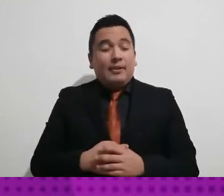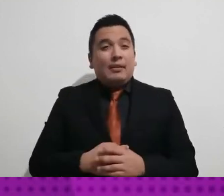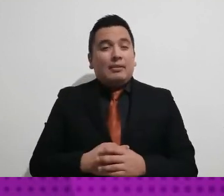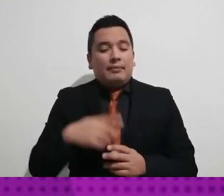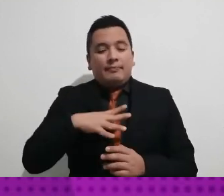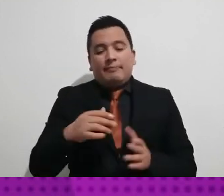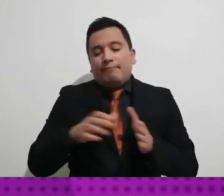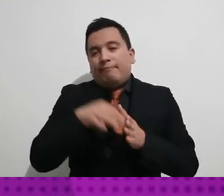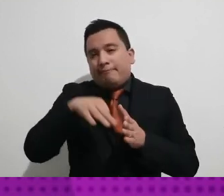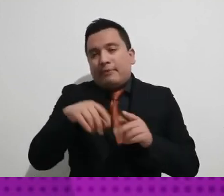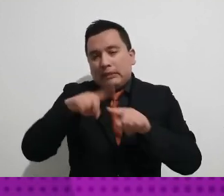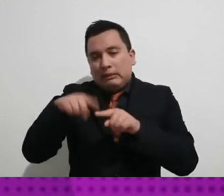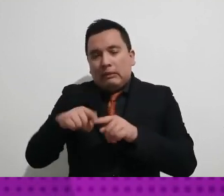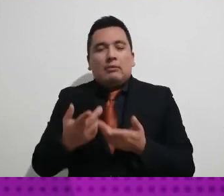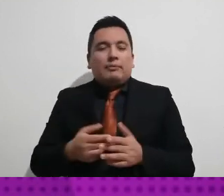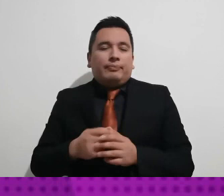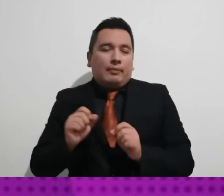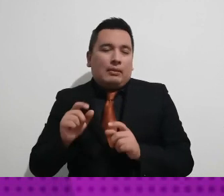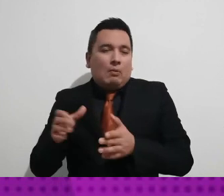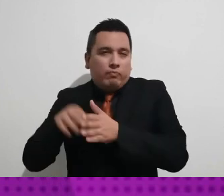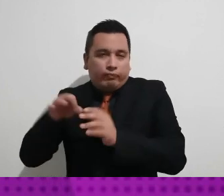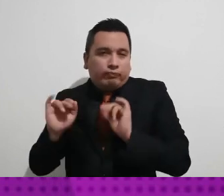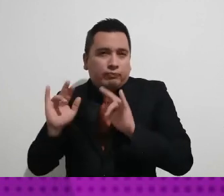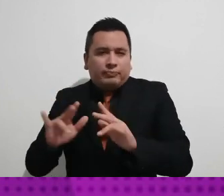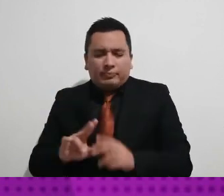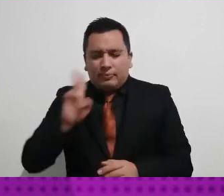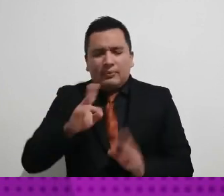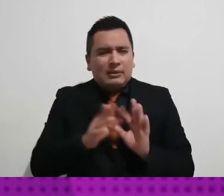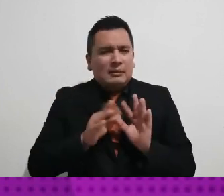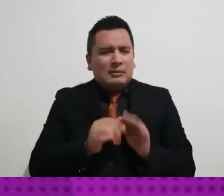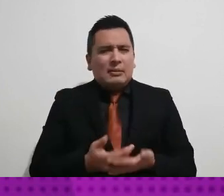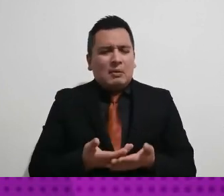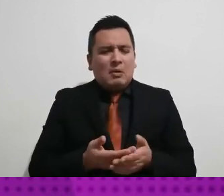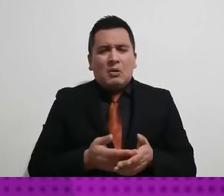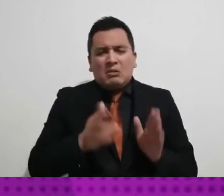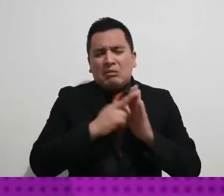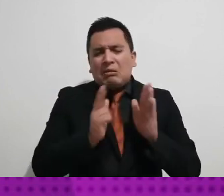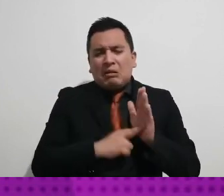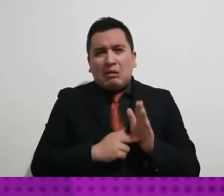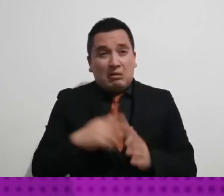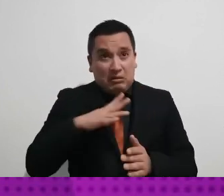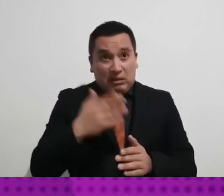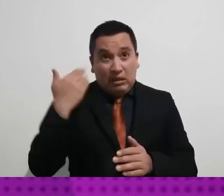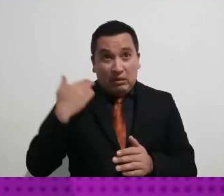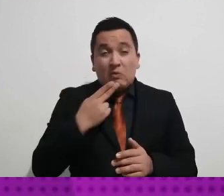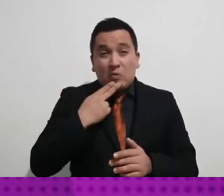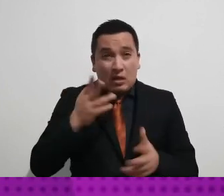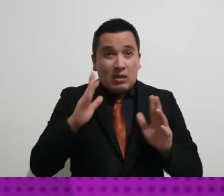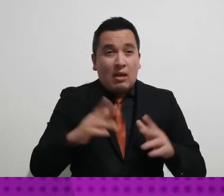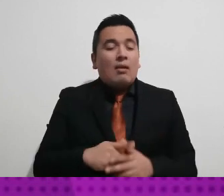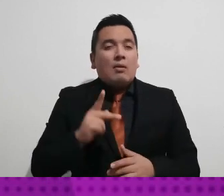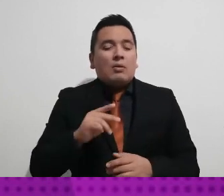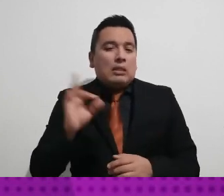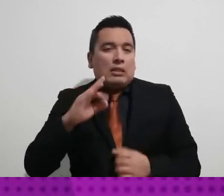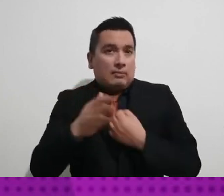restaba dentro del proceso electoral, incluyendo la jornada. Platíquenos un poquito de cuáles fueron esos protocolos que ya se